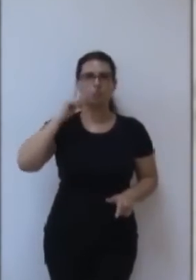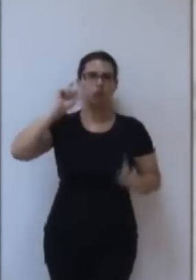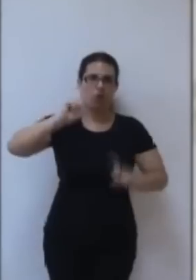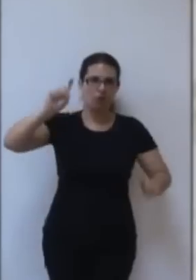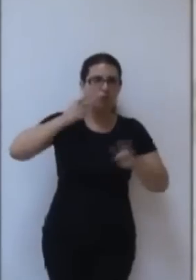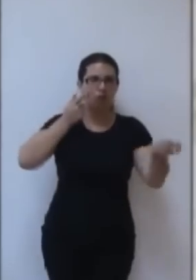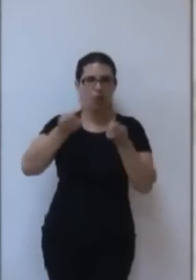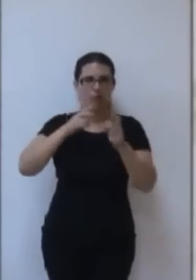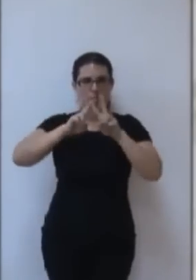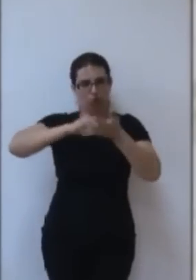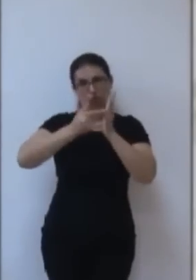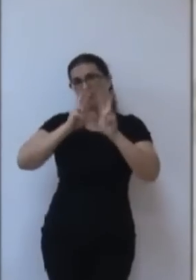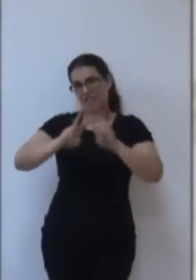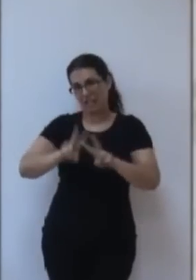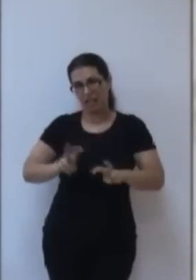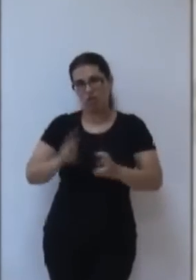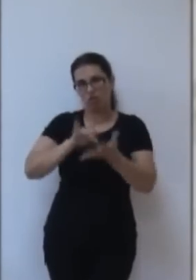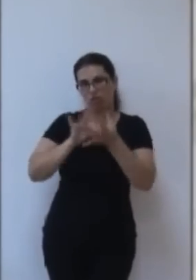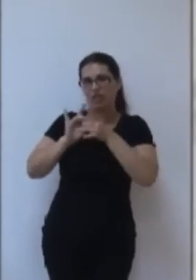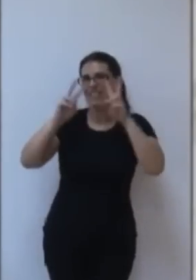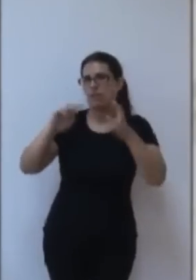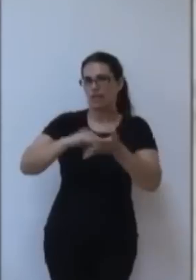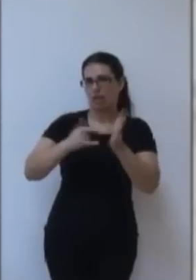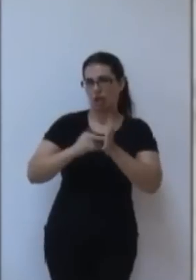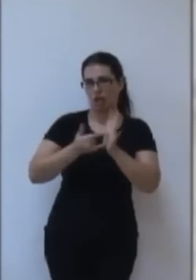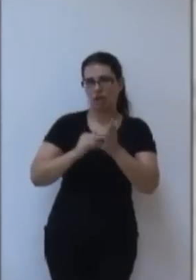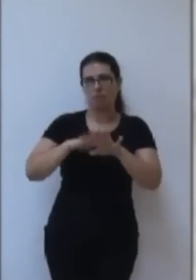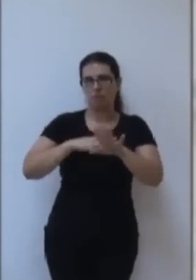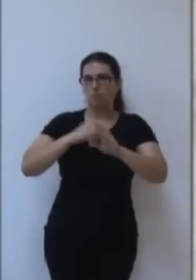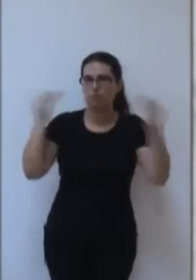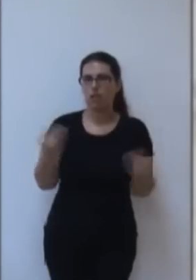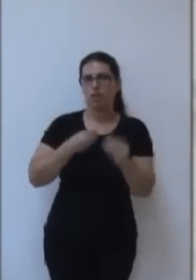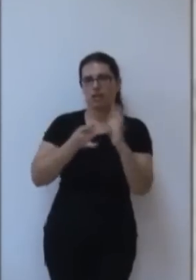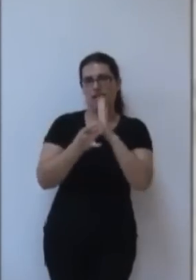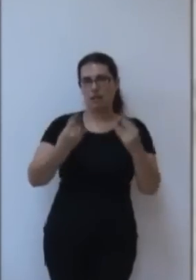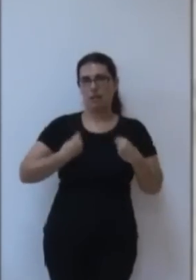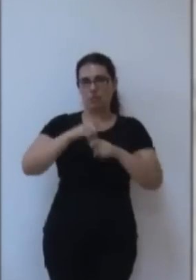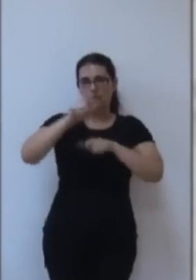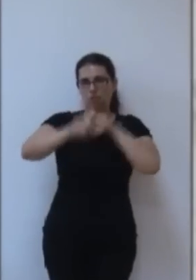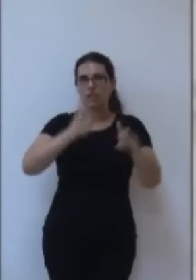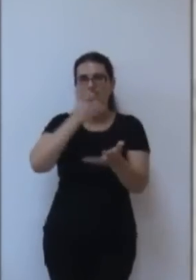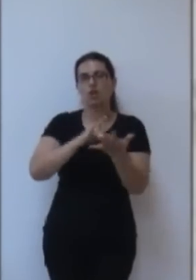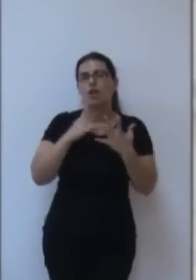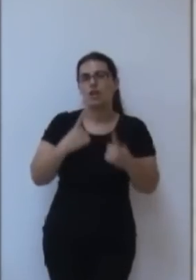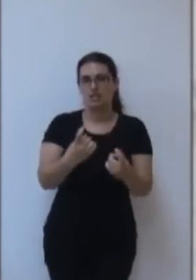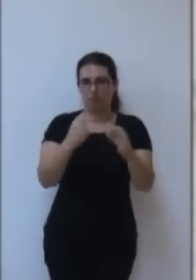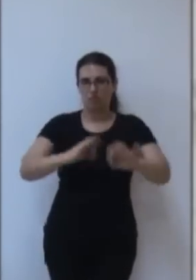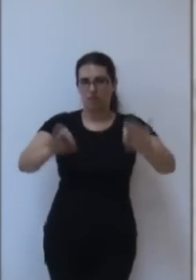proyectos de investigación mencionados en el uso de tecnología para mejora de la calidad de vida de las personas con necesidades